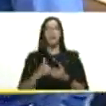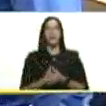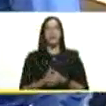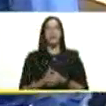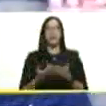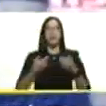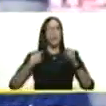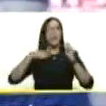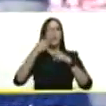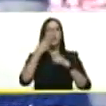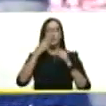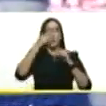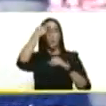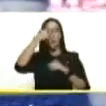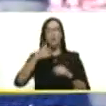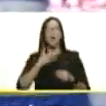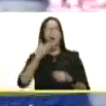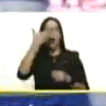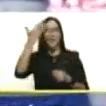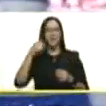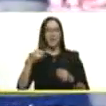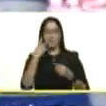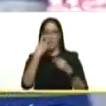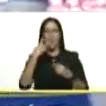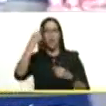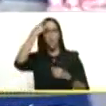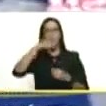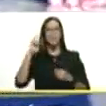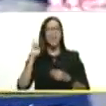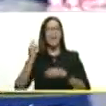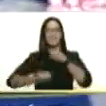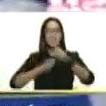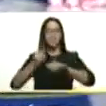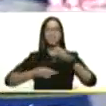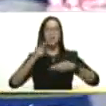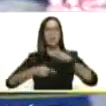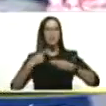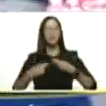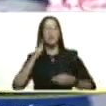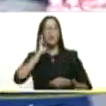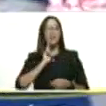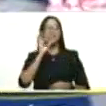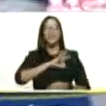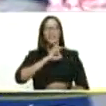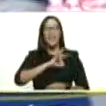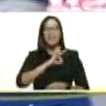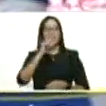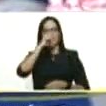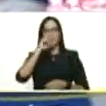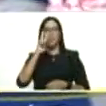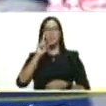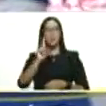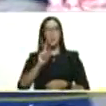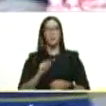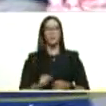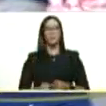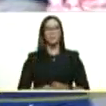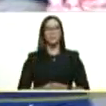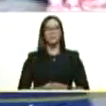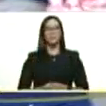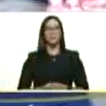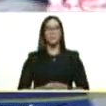nos ven al pueblo de Venezuela haciendo su revolución bolivariana y socialista del siglo XXI.